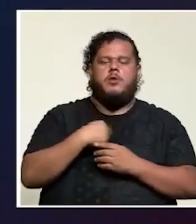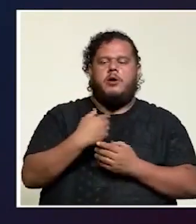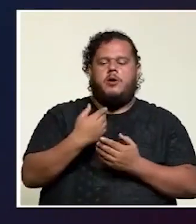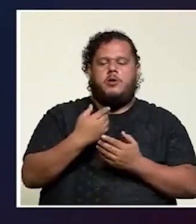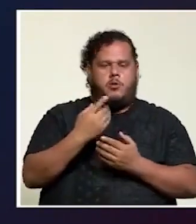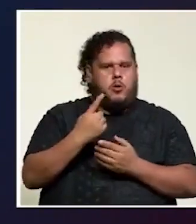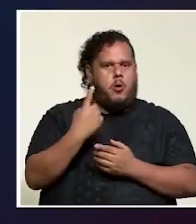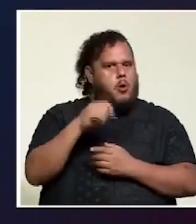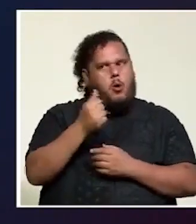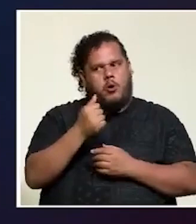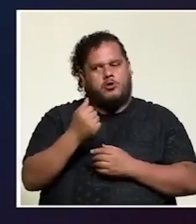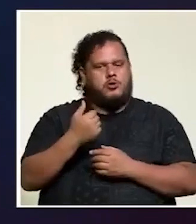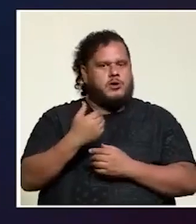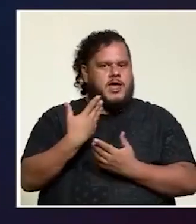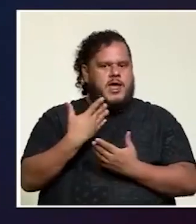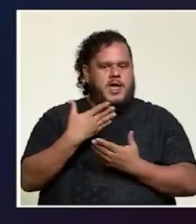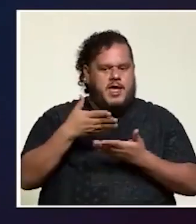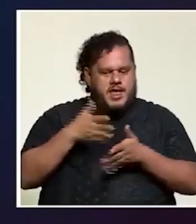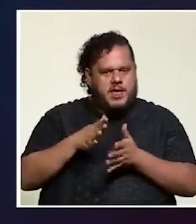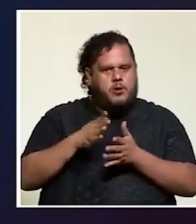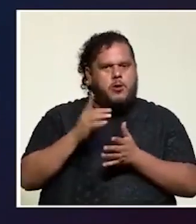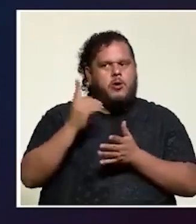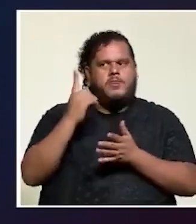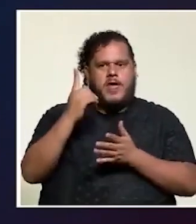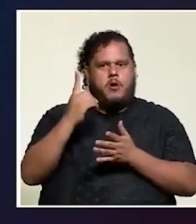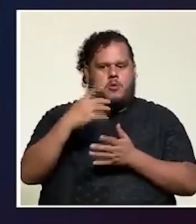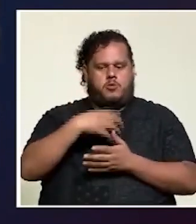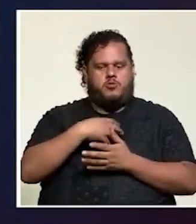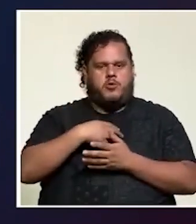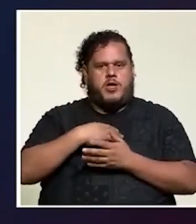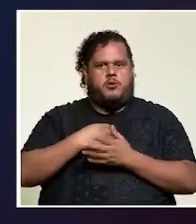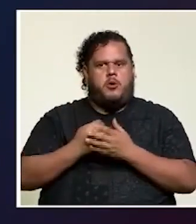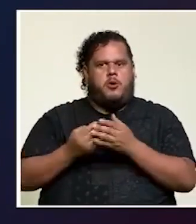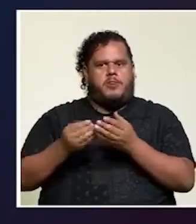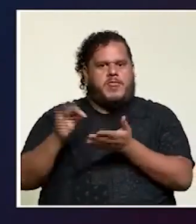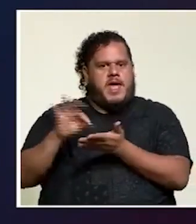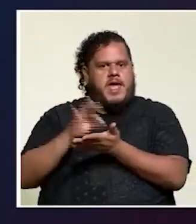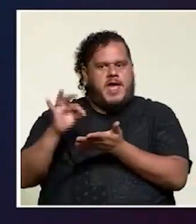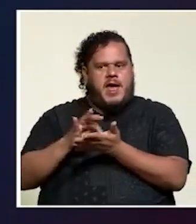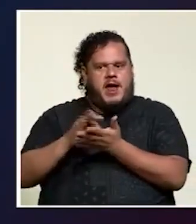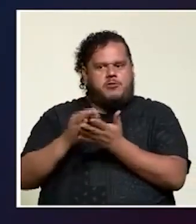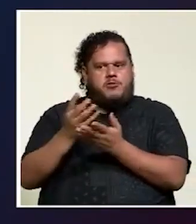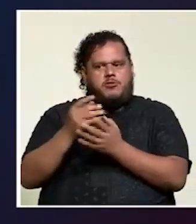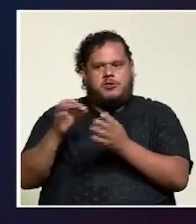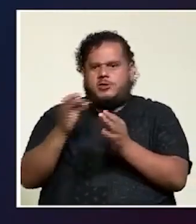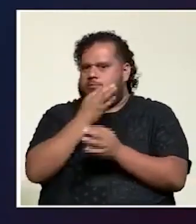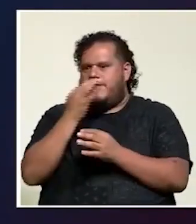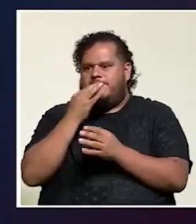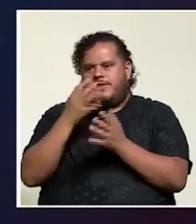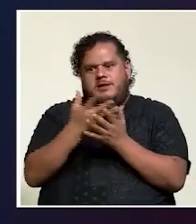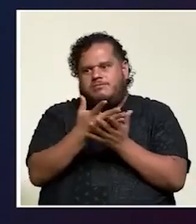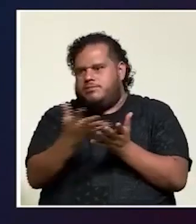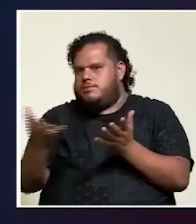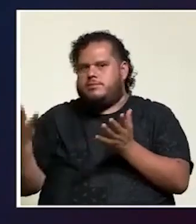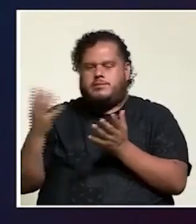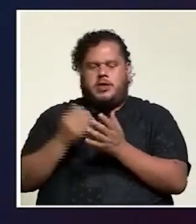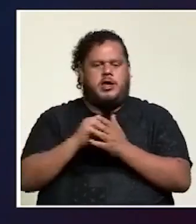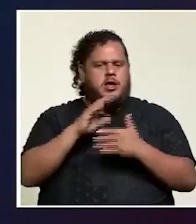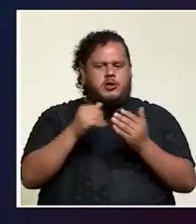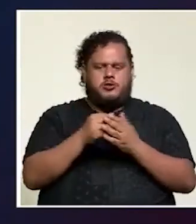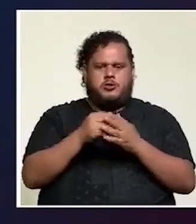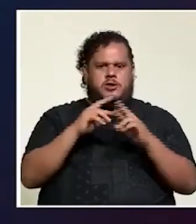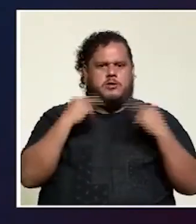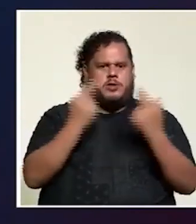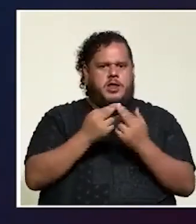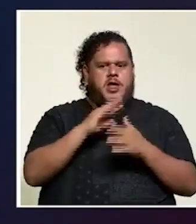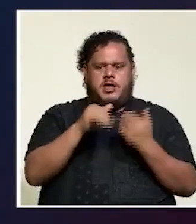700 hectáreas. O sea, ahí estaba todo el espectro socioeconómico reunido en esa mesa. Y no hubo uno solo